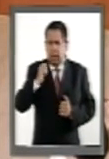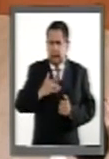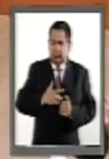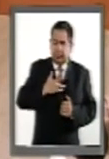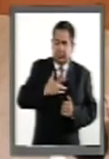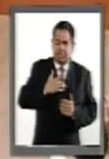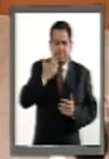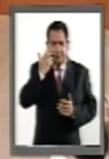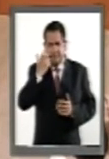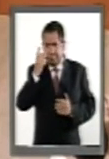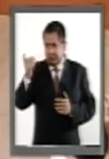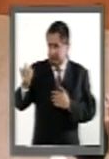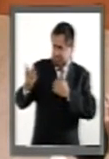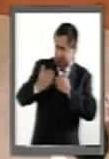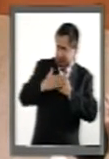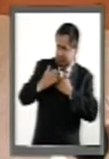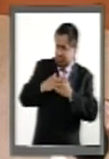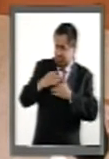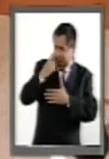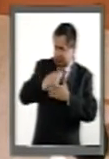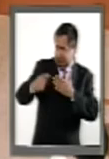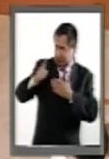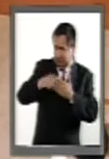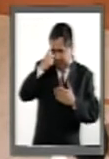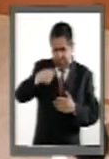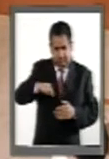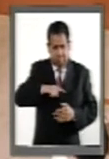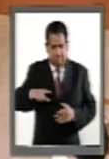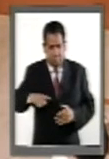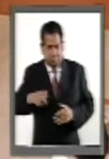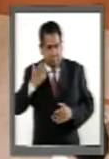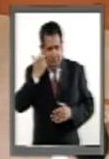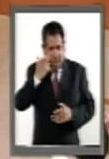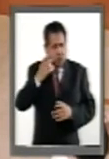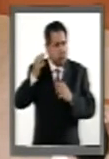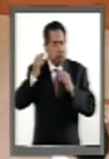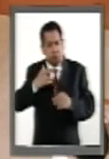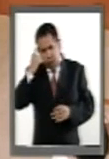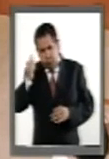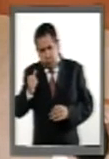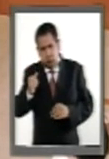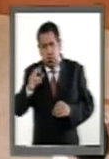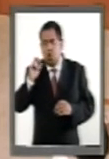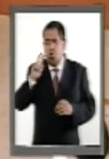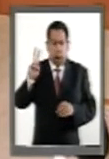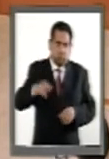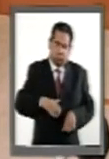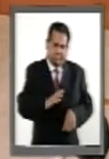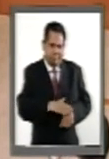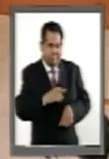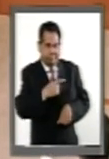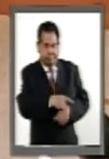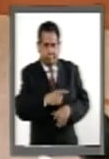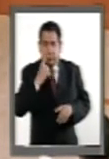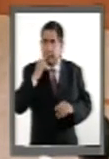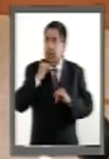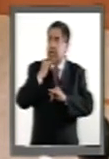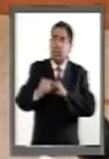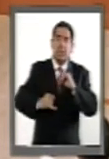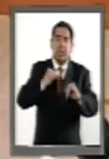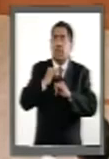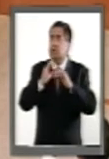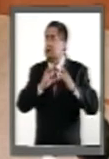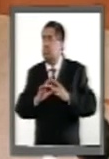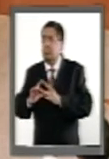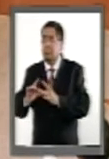interés extraño para denostar al Estado mexicano? ¿O por el contrario se toma referencia de un marco internacional